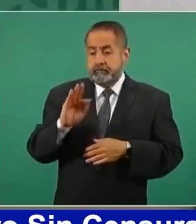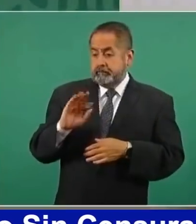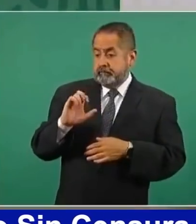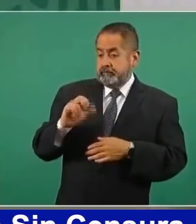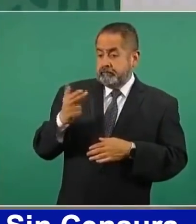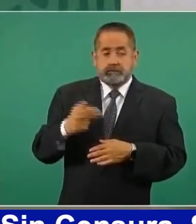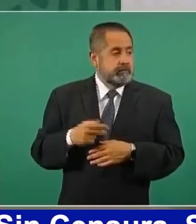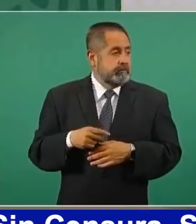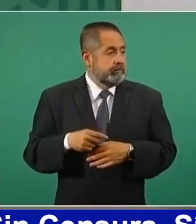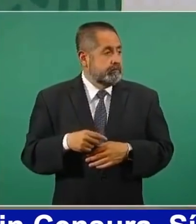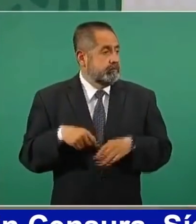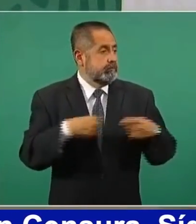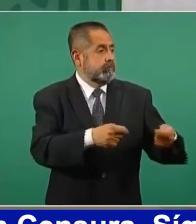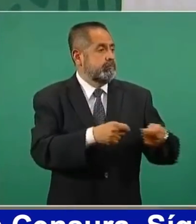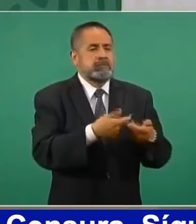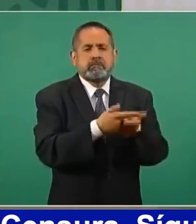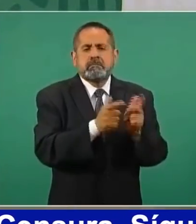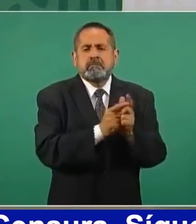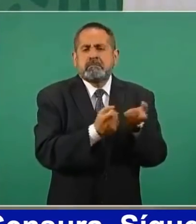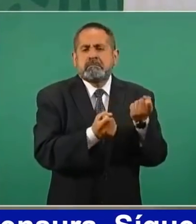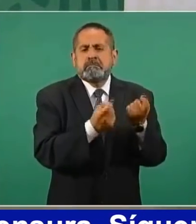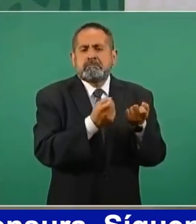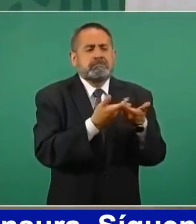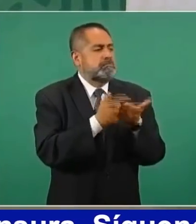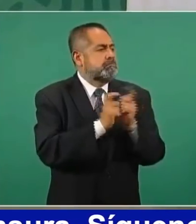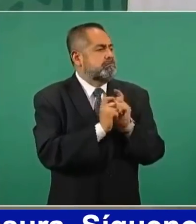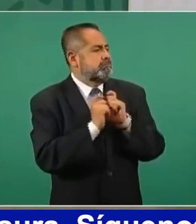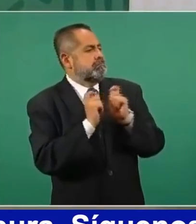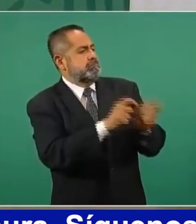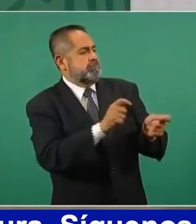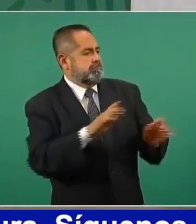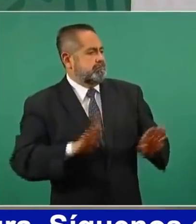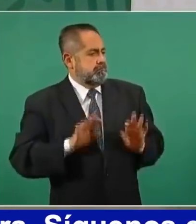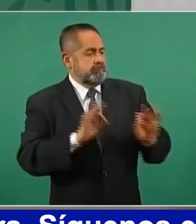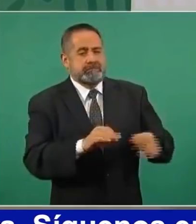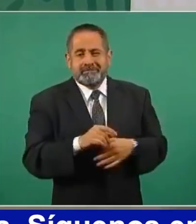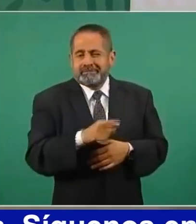pues fue para beneficio de un pequeño grupo que ni siquiera